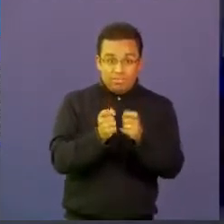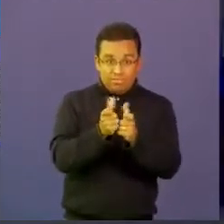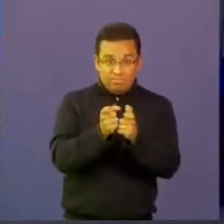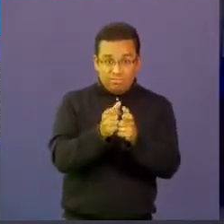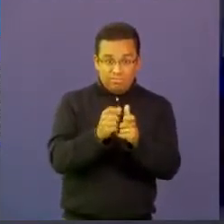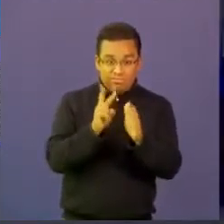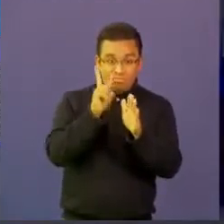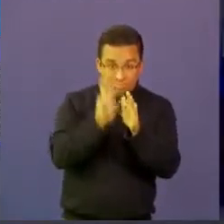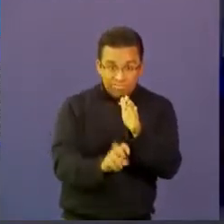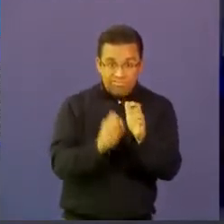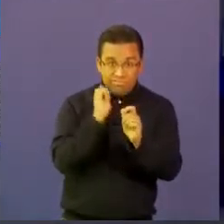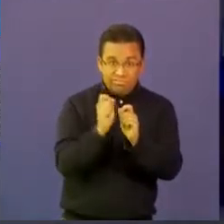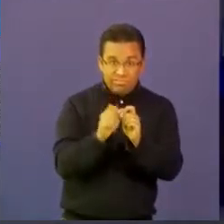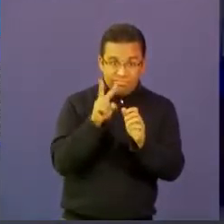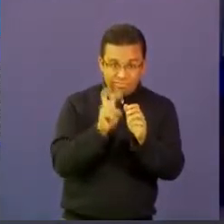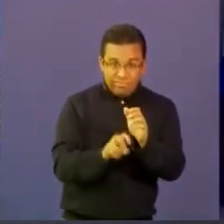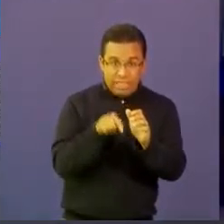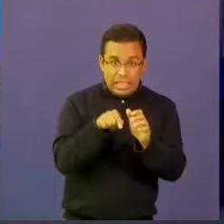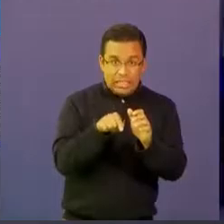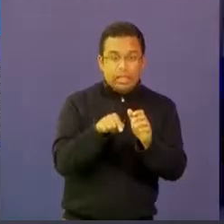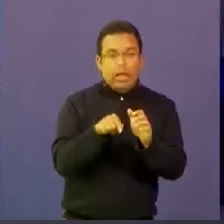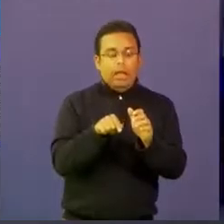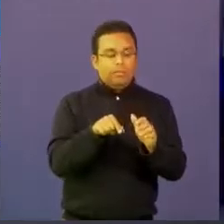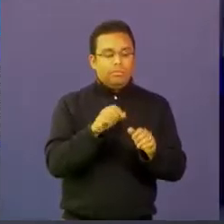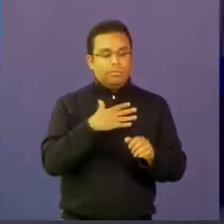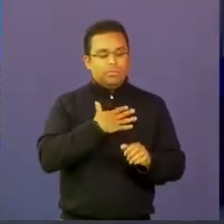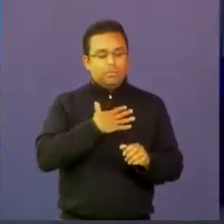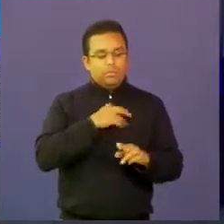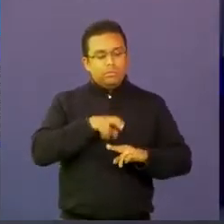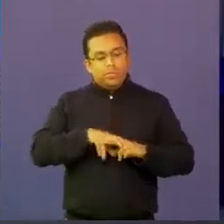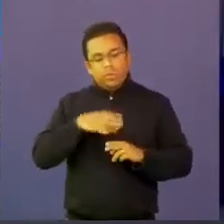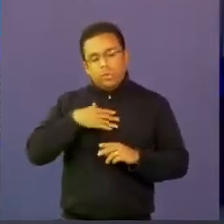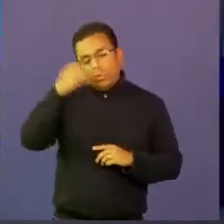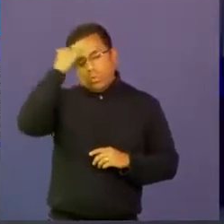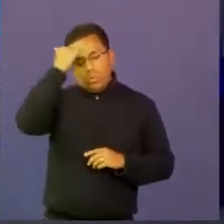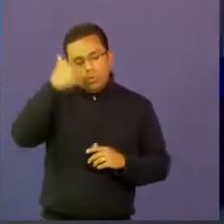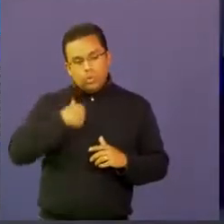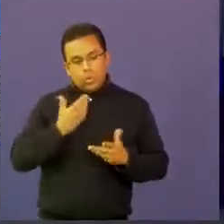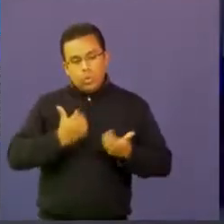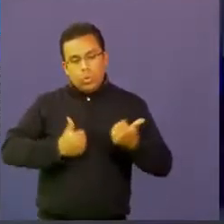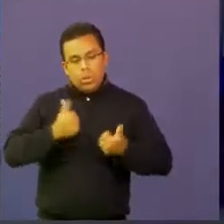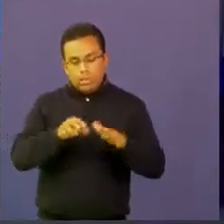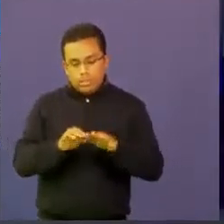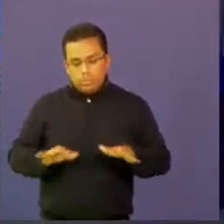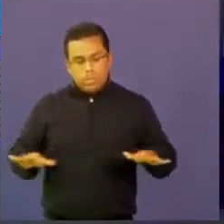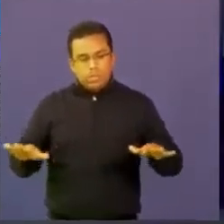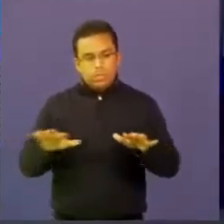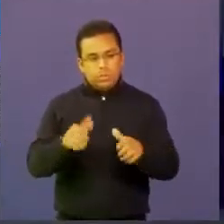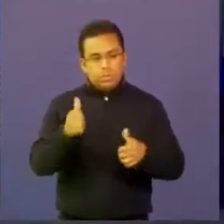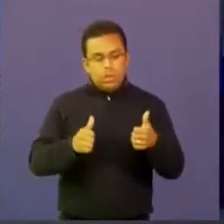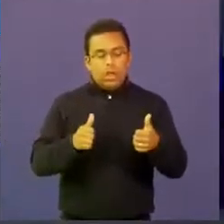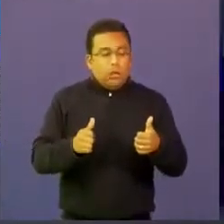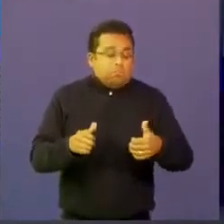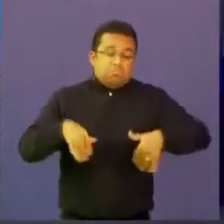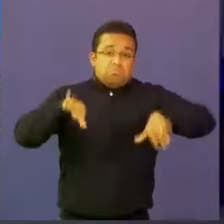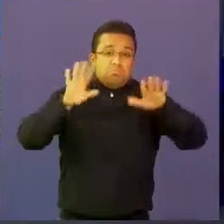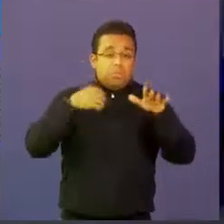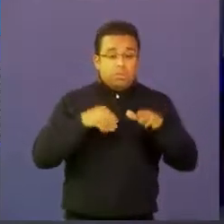posibilidades que hacen que uno como profe puede crear el entorno que quiera y puede llevar donde